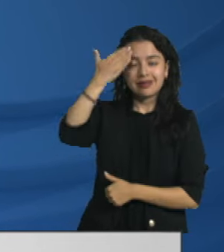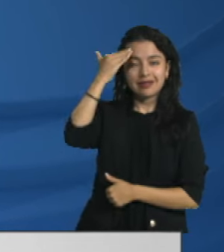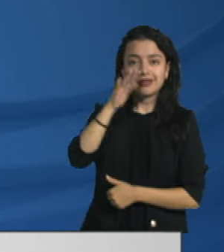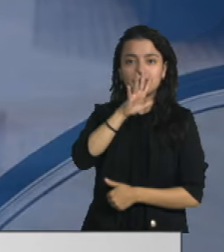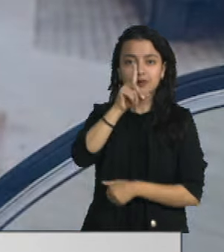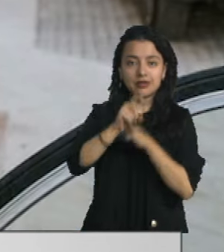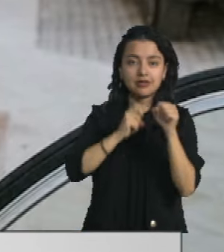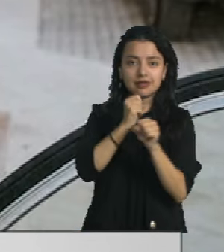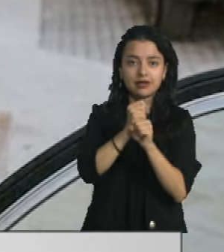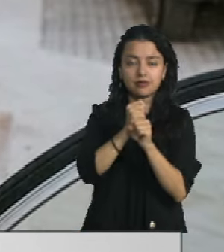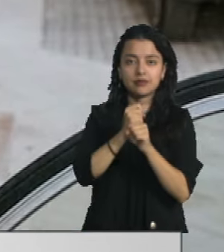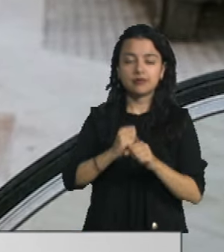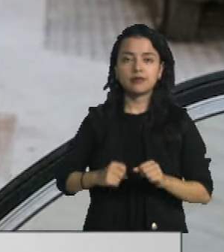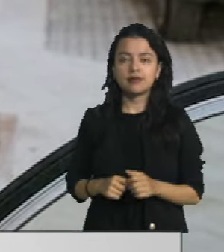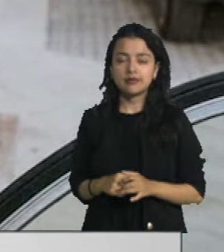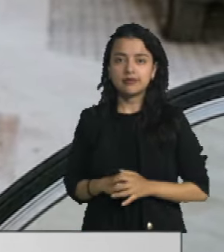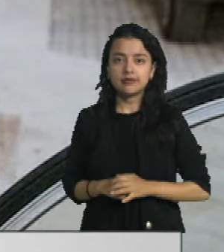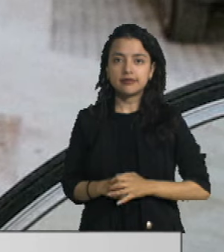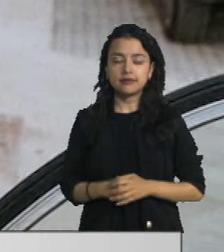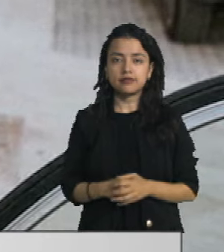años.